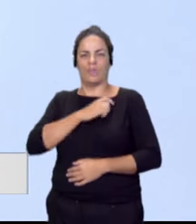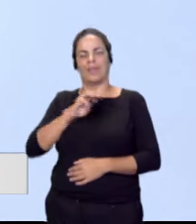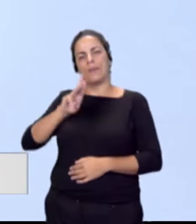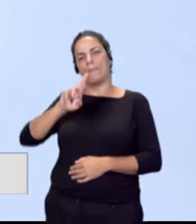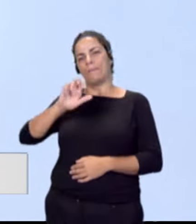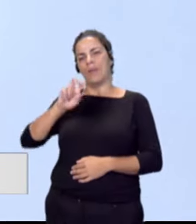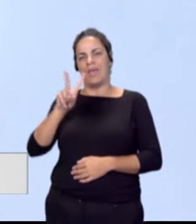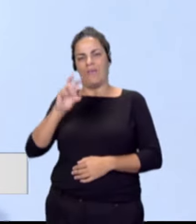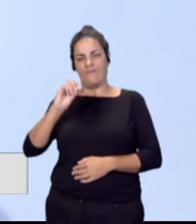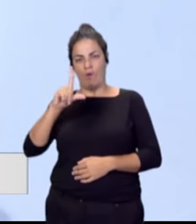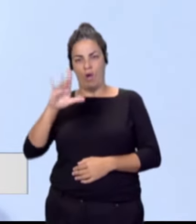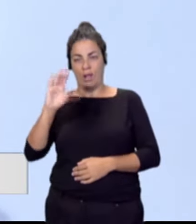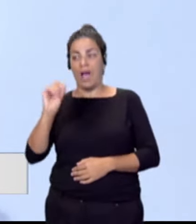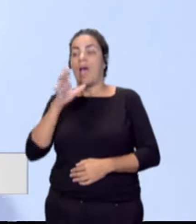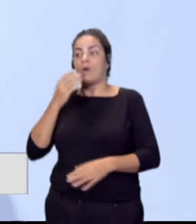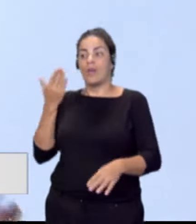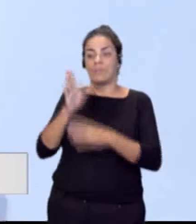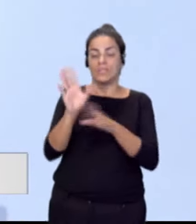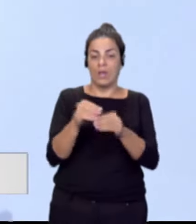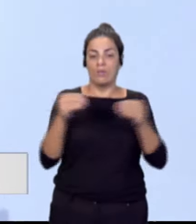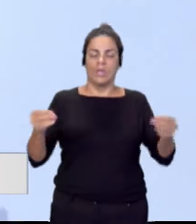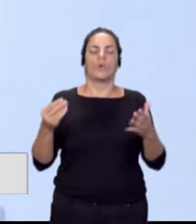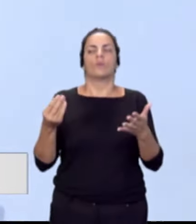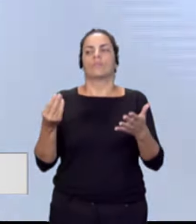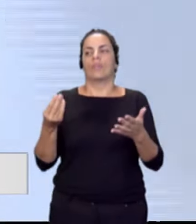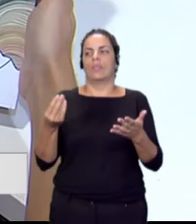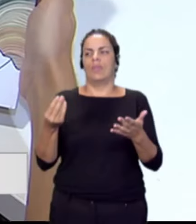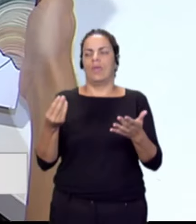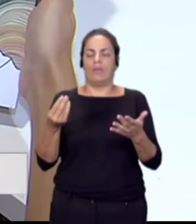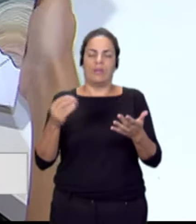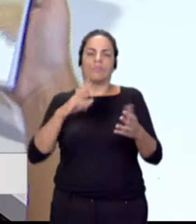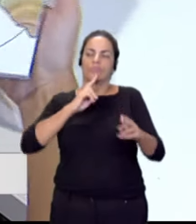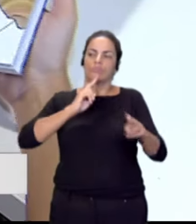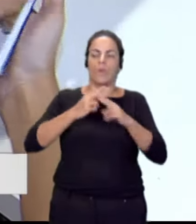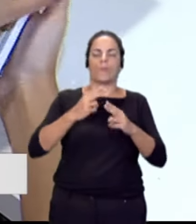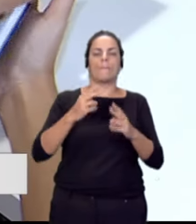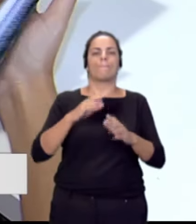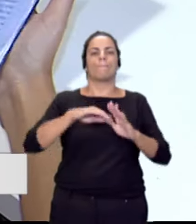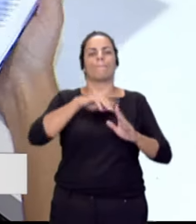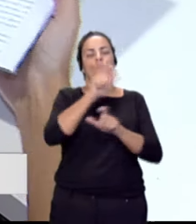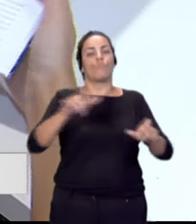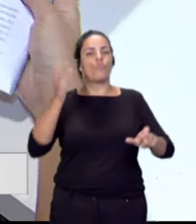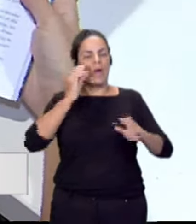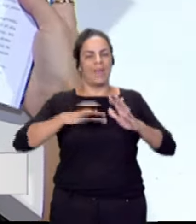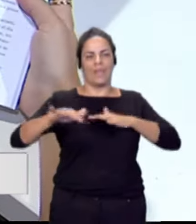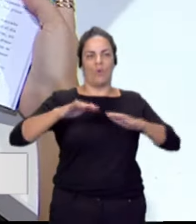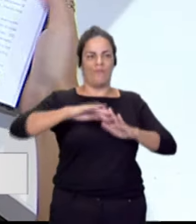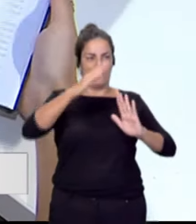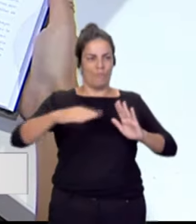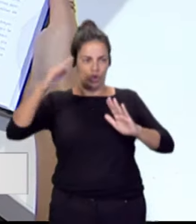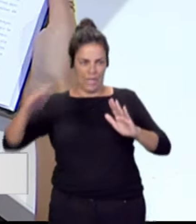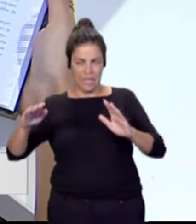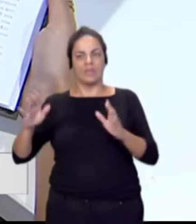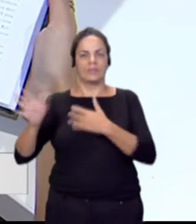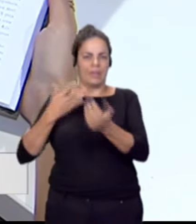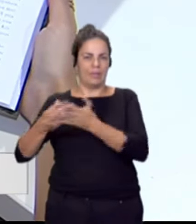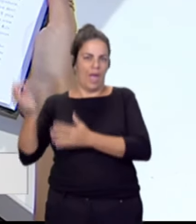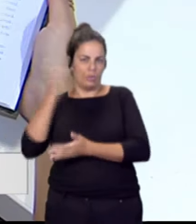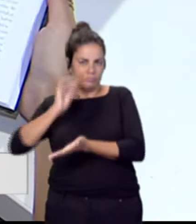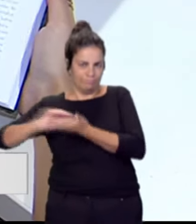Begoña Santos, Mujeres que mueven montañas. Y a la vuelta de la publicidad vamos a hablar con las dos. Hasta ahora.